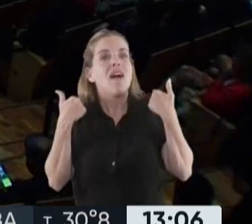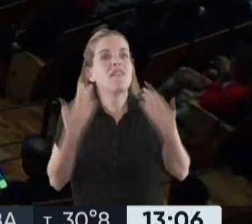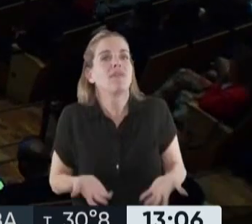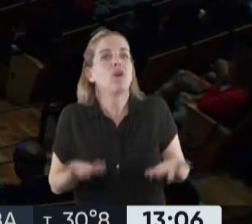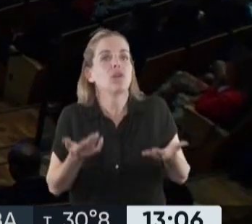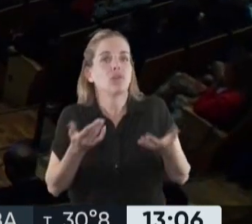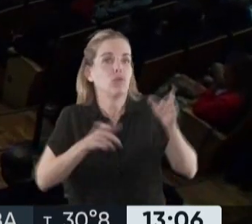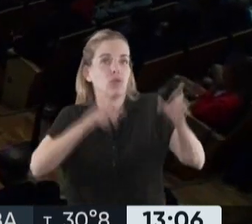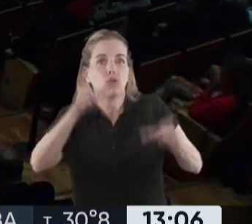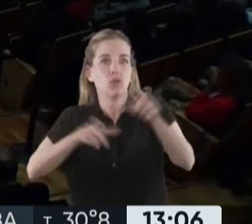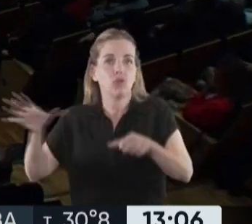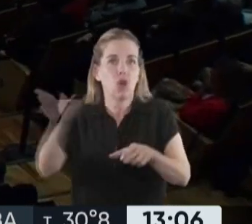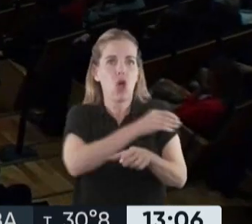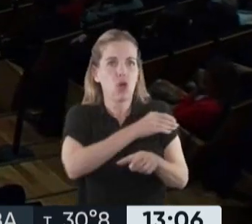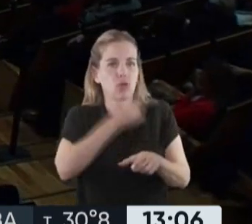mundo.